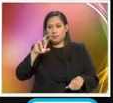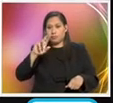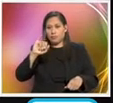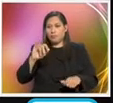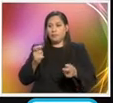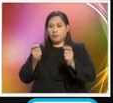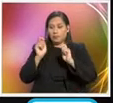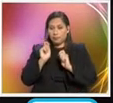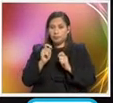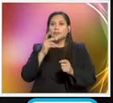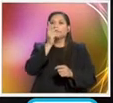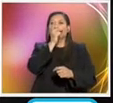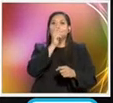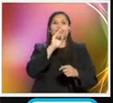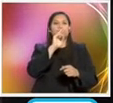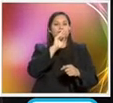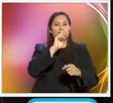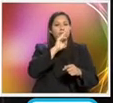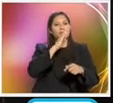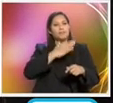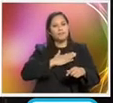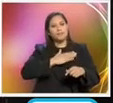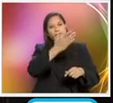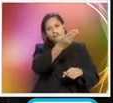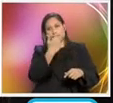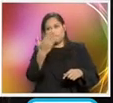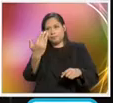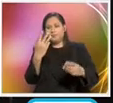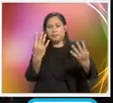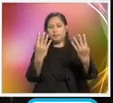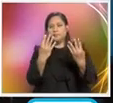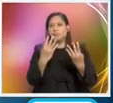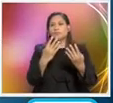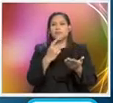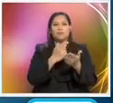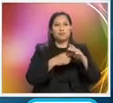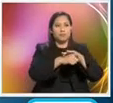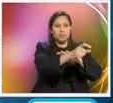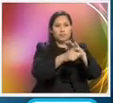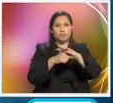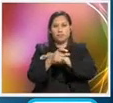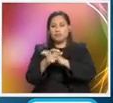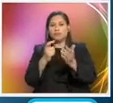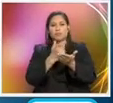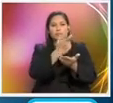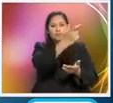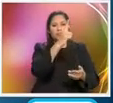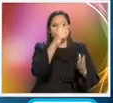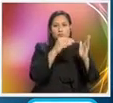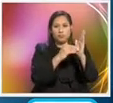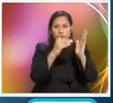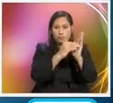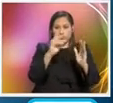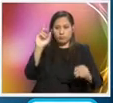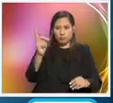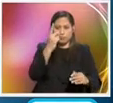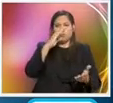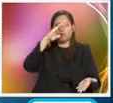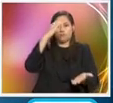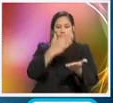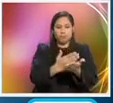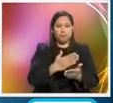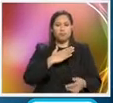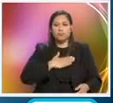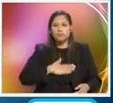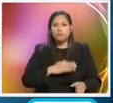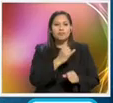interpreto, cita a los papás de estos niños que murieron y les ofrece $1 millón a cambio de que aquí se acabe y que no hagan justicia y que